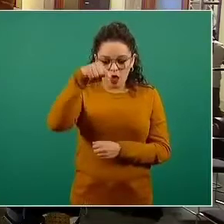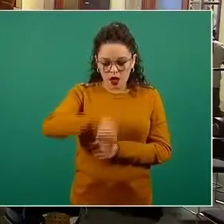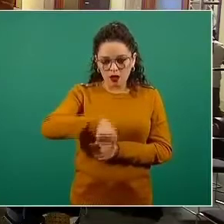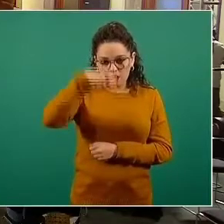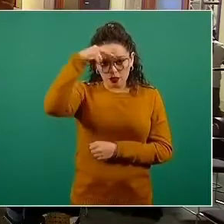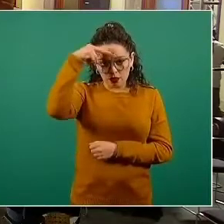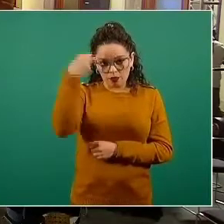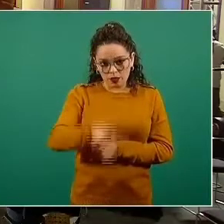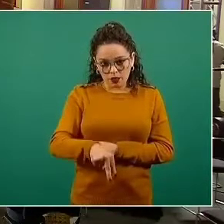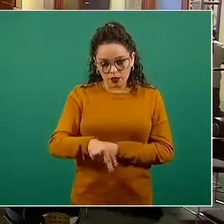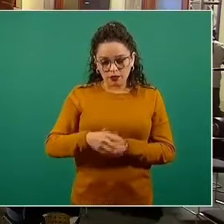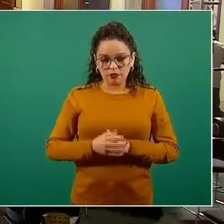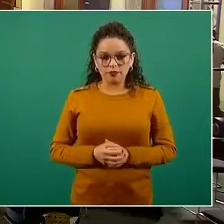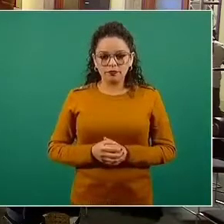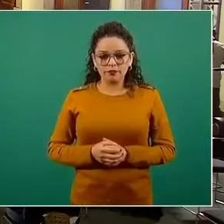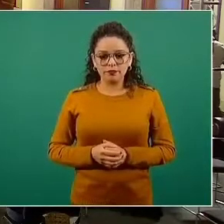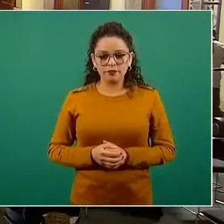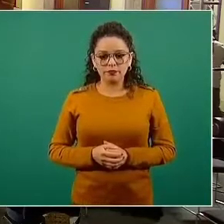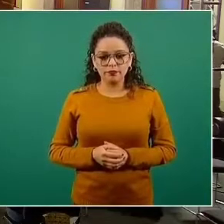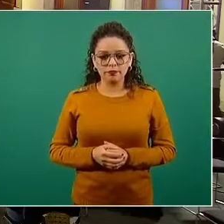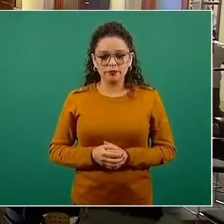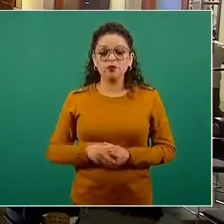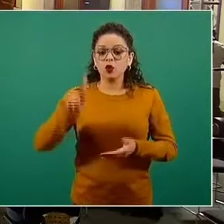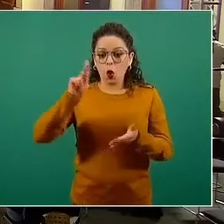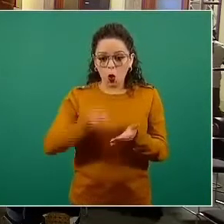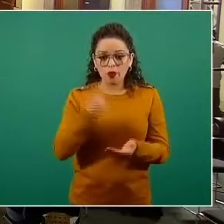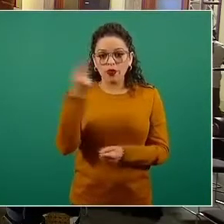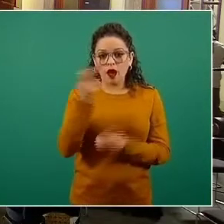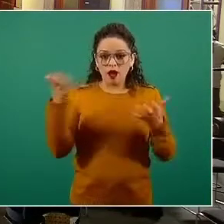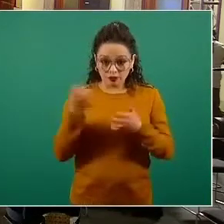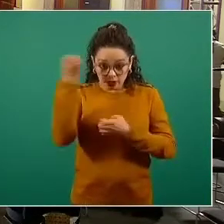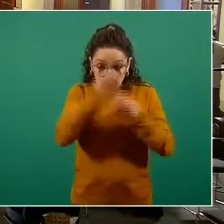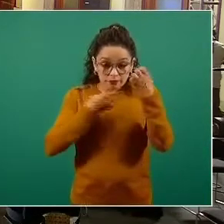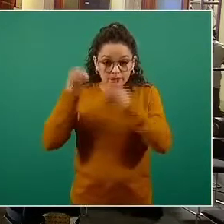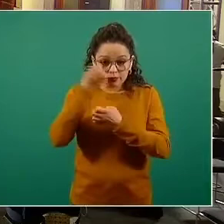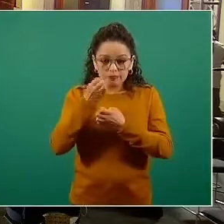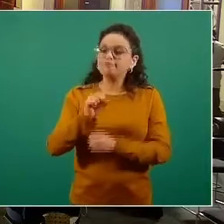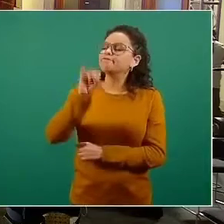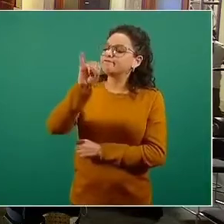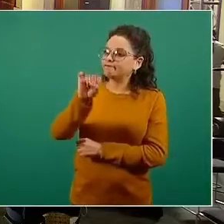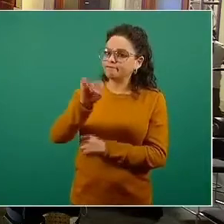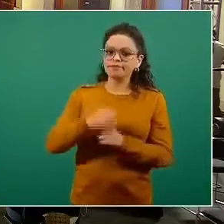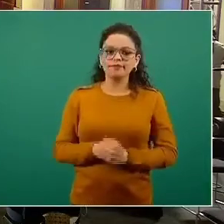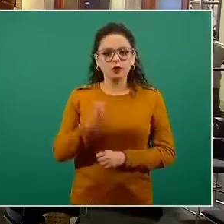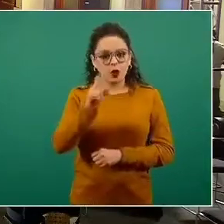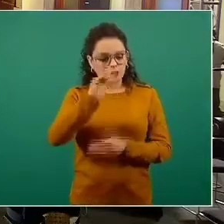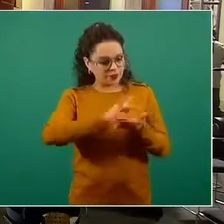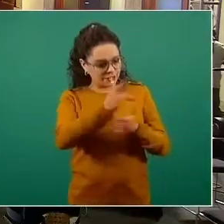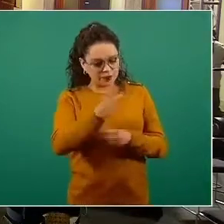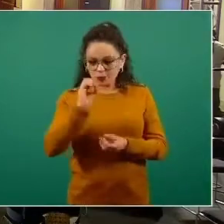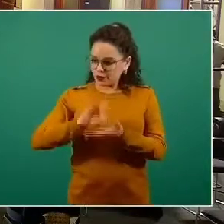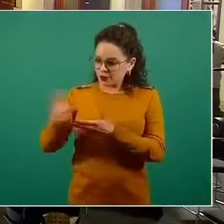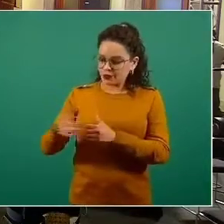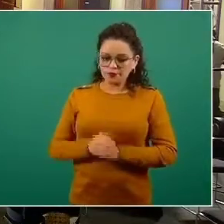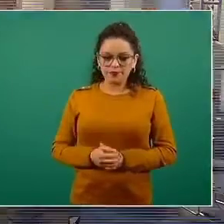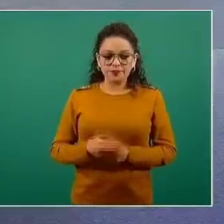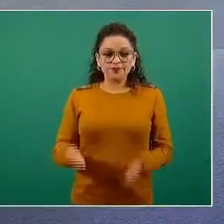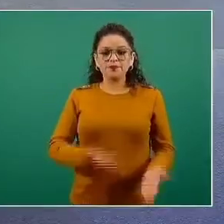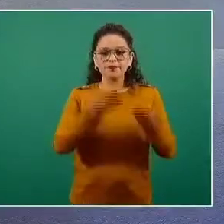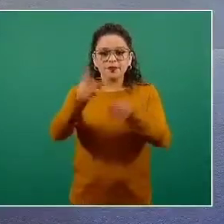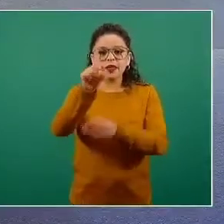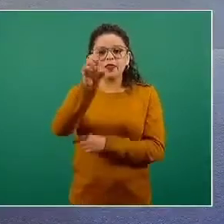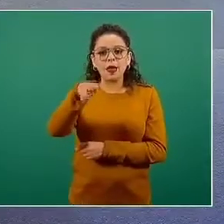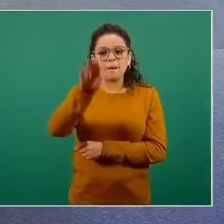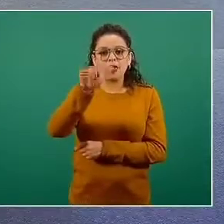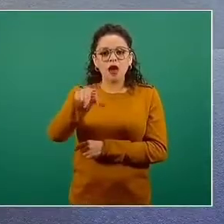para esta generación en México. O sea que tendrían que volver a hacer su examen. Es correcto. Ok, gracias. Muchas gracias. Vamos a darle a Demián